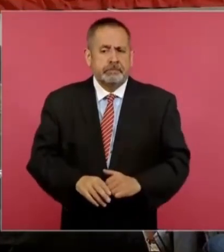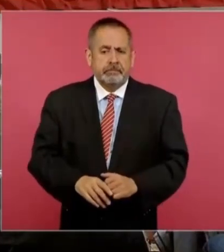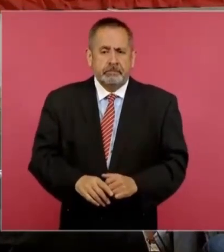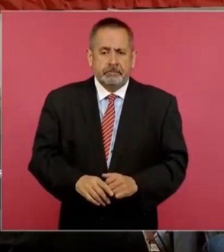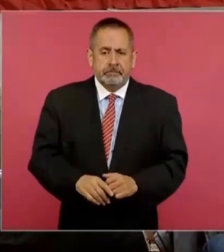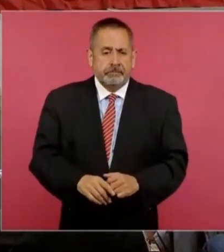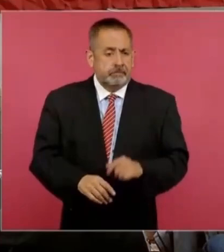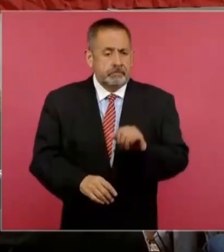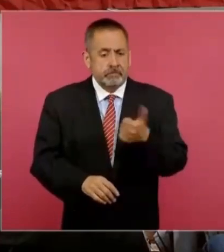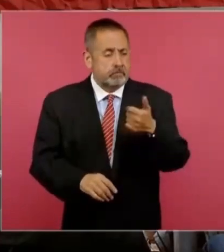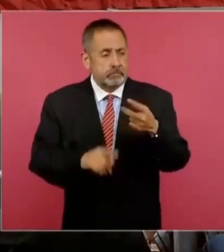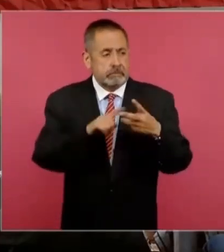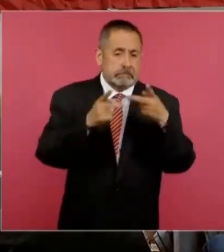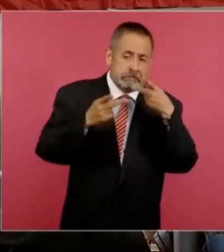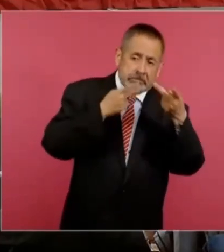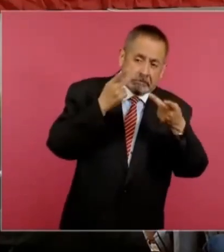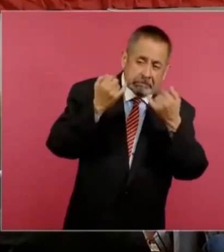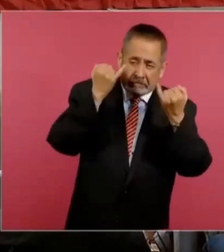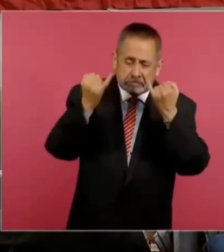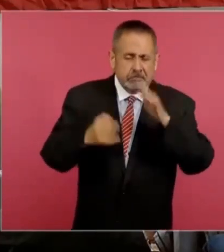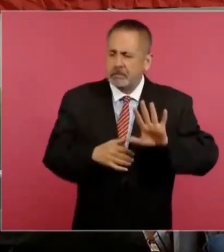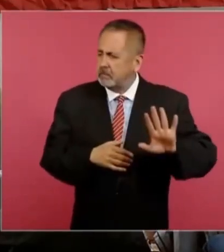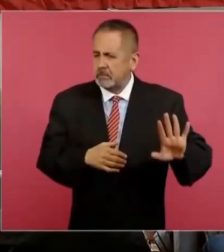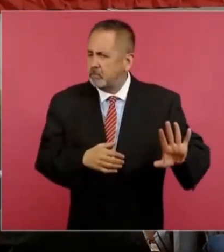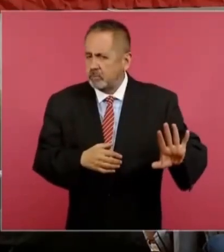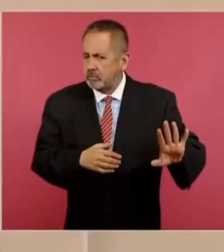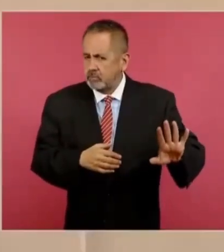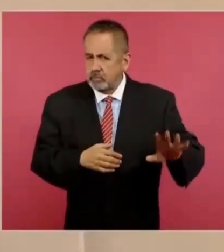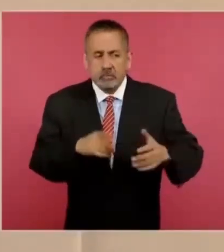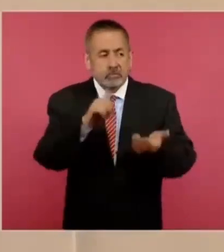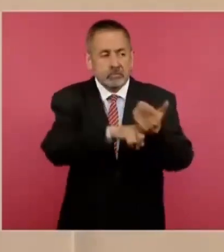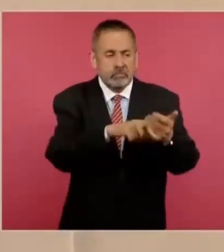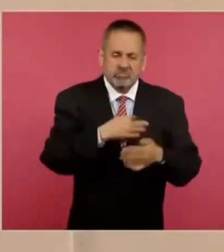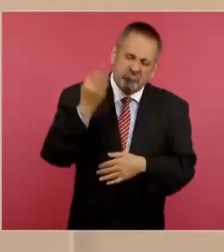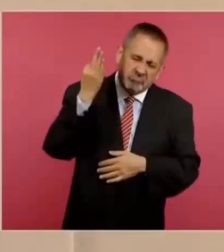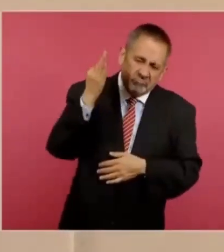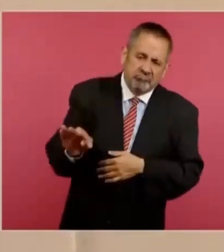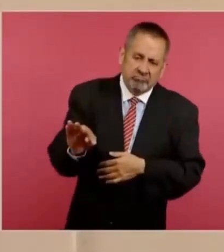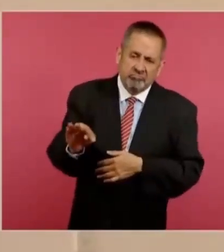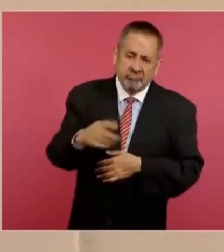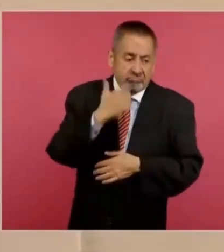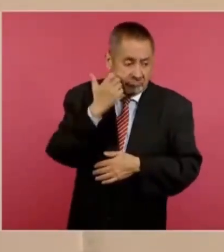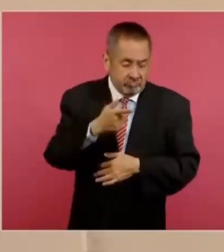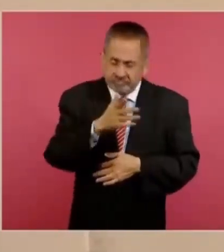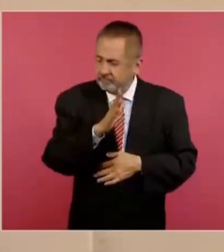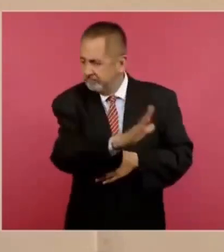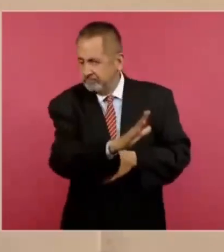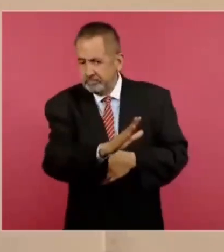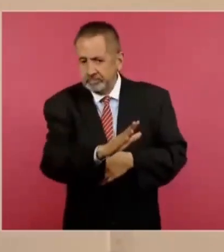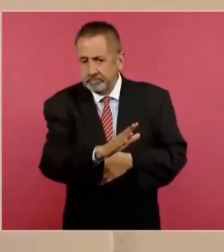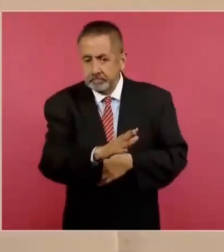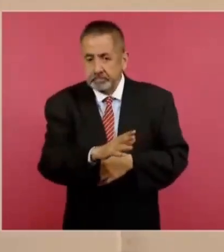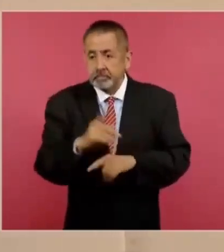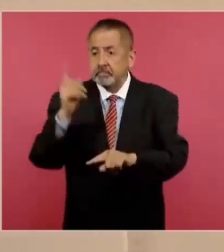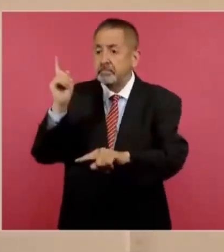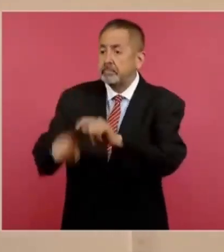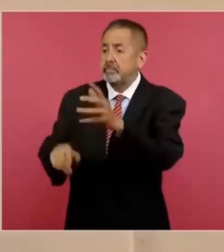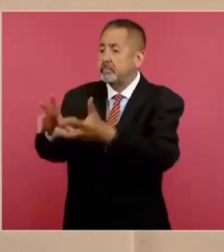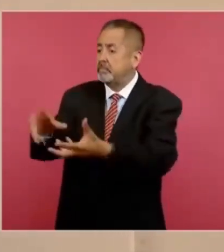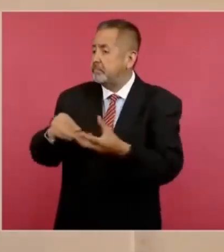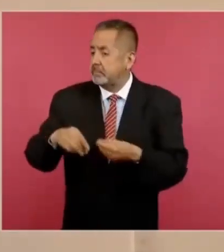El resto de las especulaciones al respecto son traición a la patria. Industrializar el